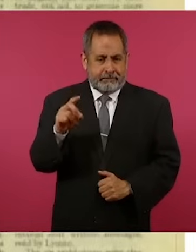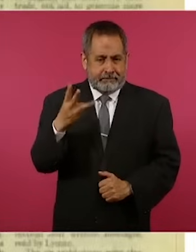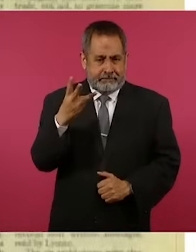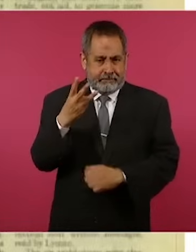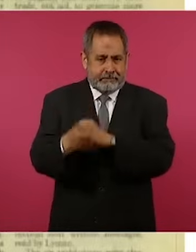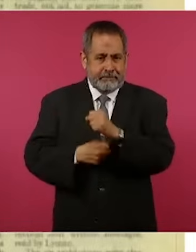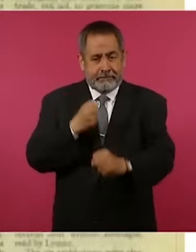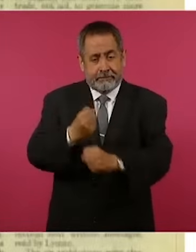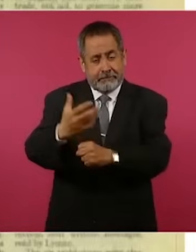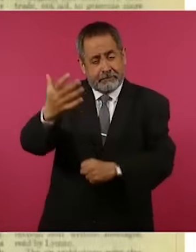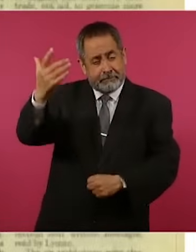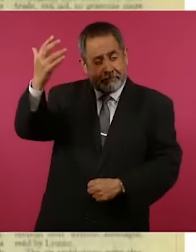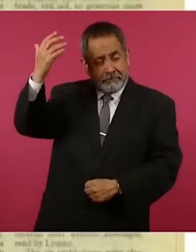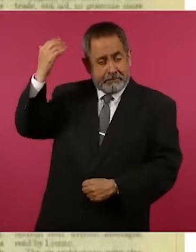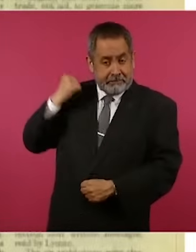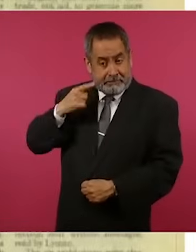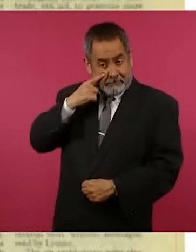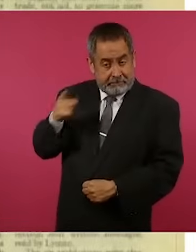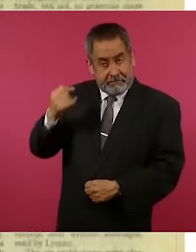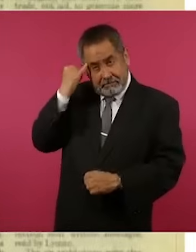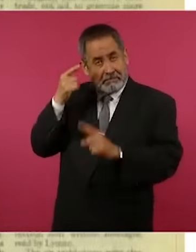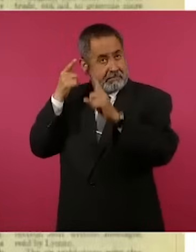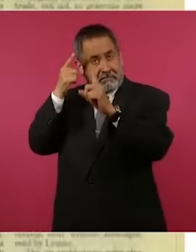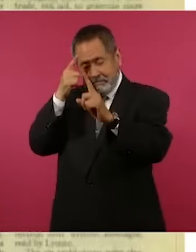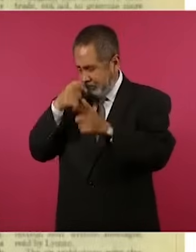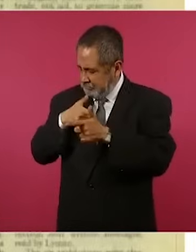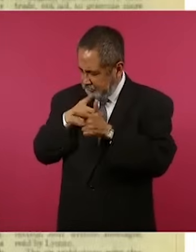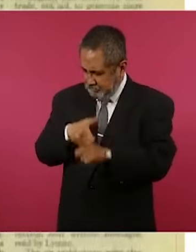33 años. Aquí está.